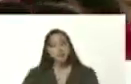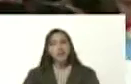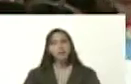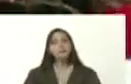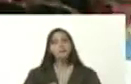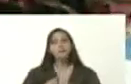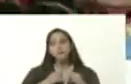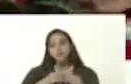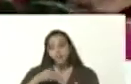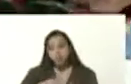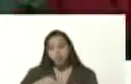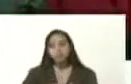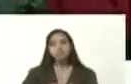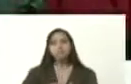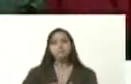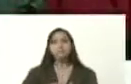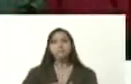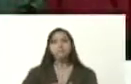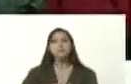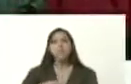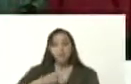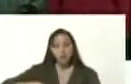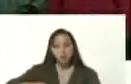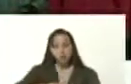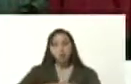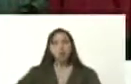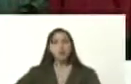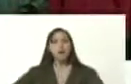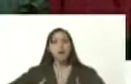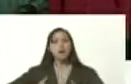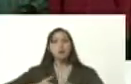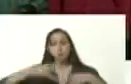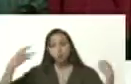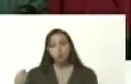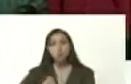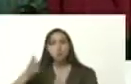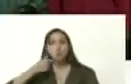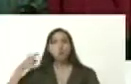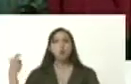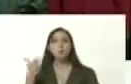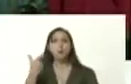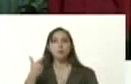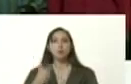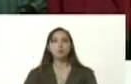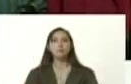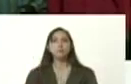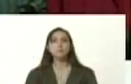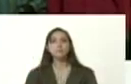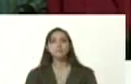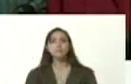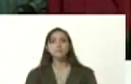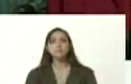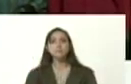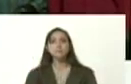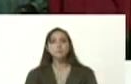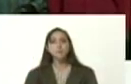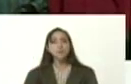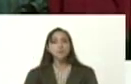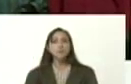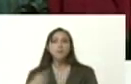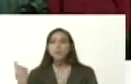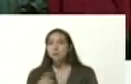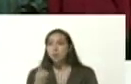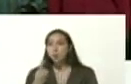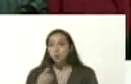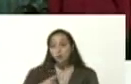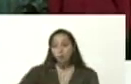aquí nosotros llegamos al poder con el pueblo y los únicos que podrán sacar a la Revolución Bolivariana es el